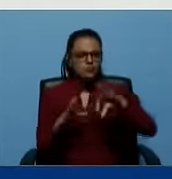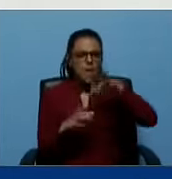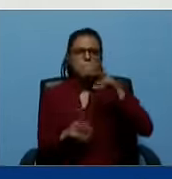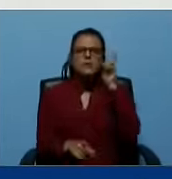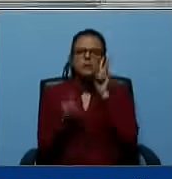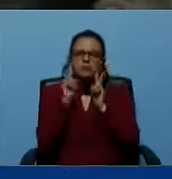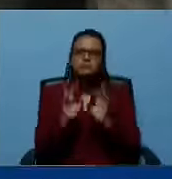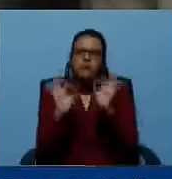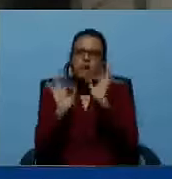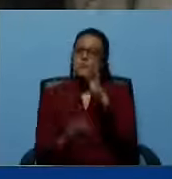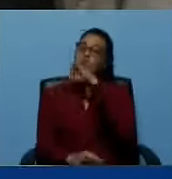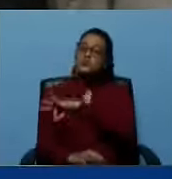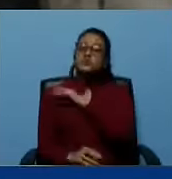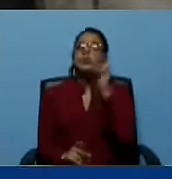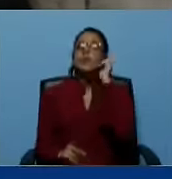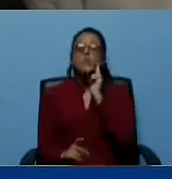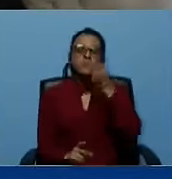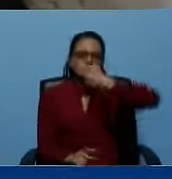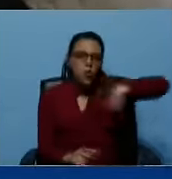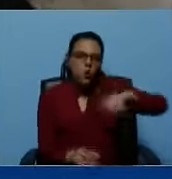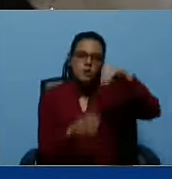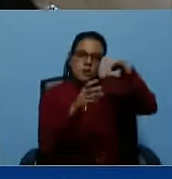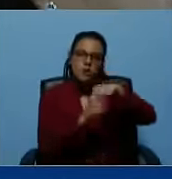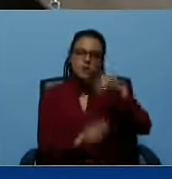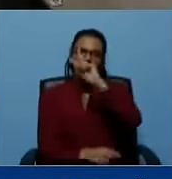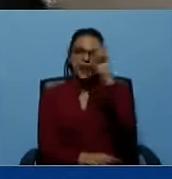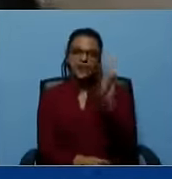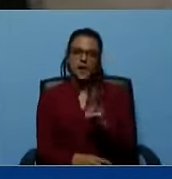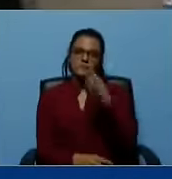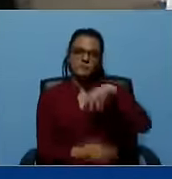El socialismo bolivariano.